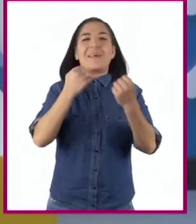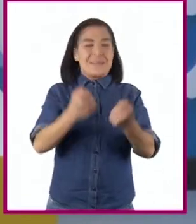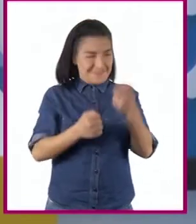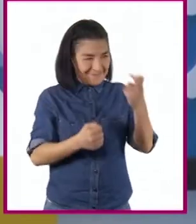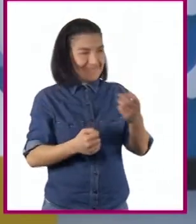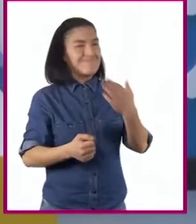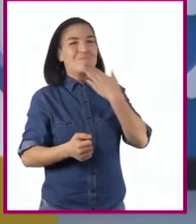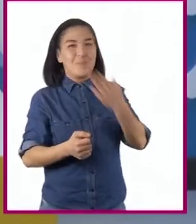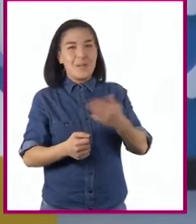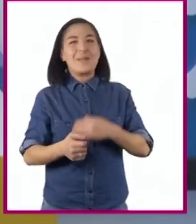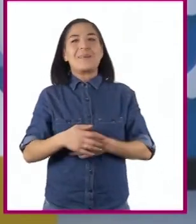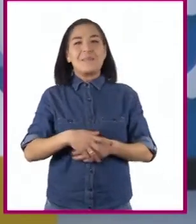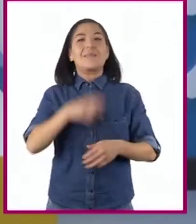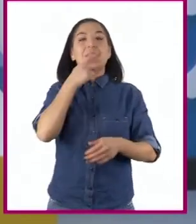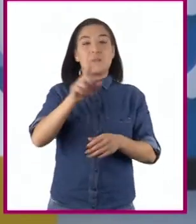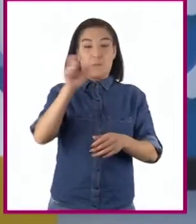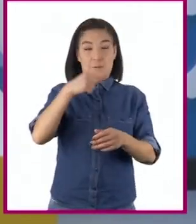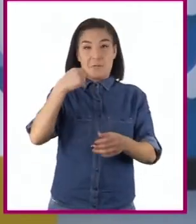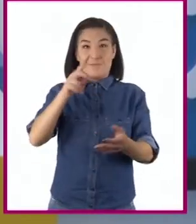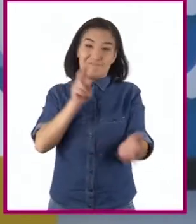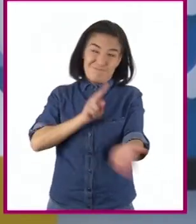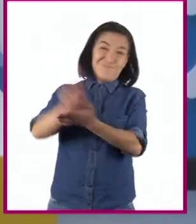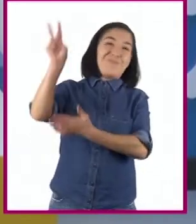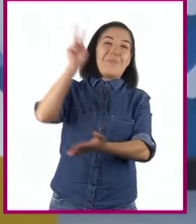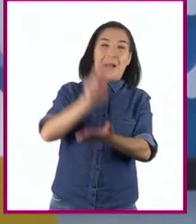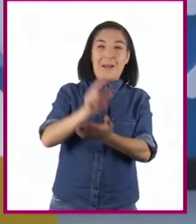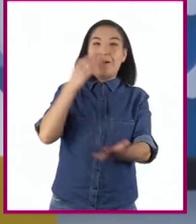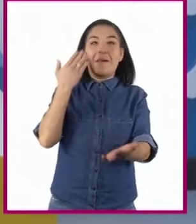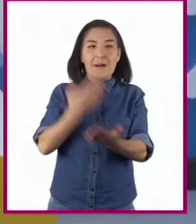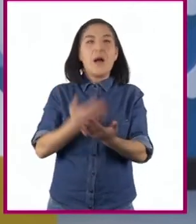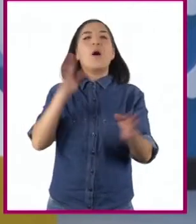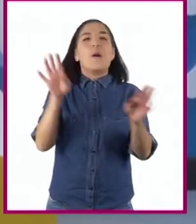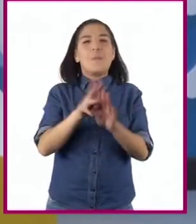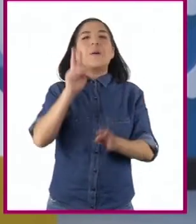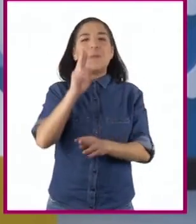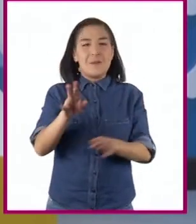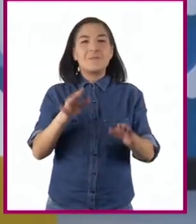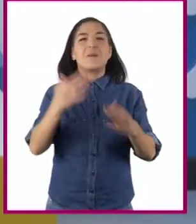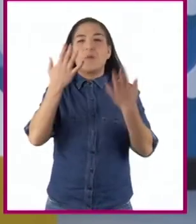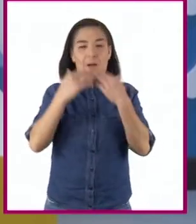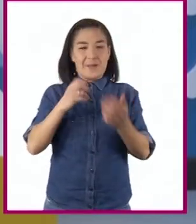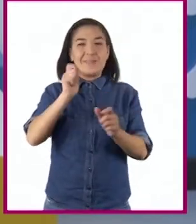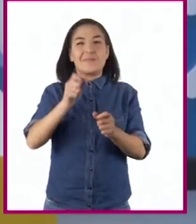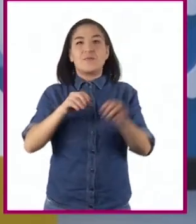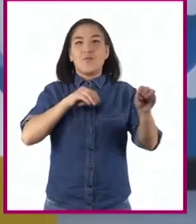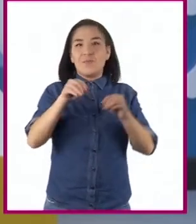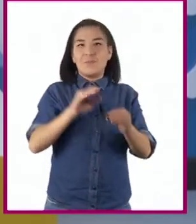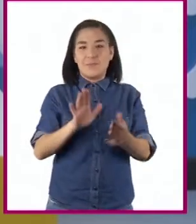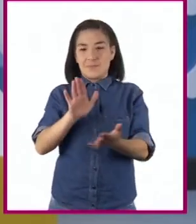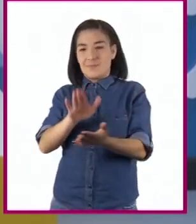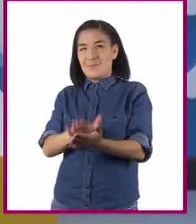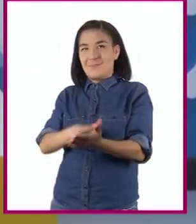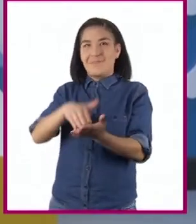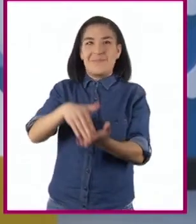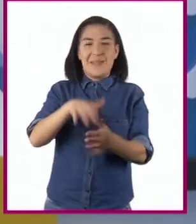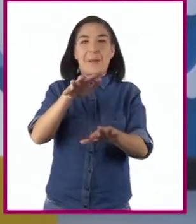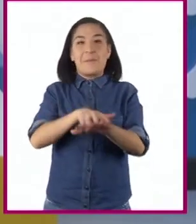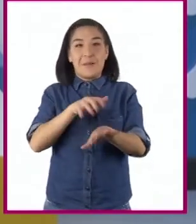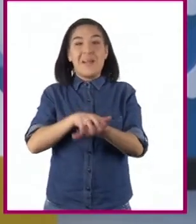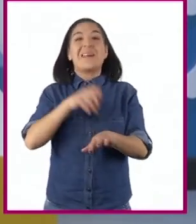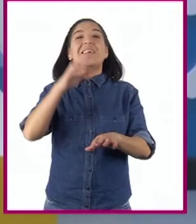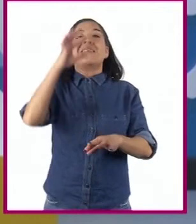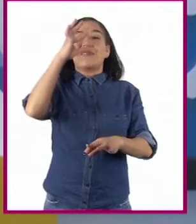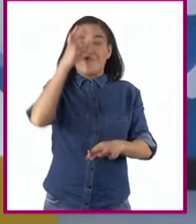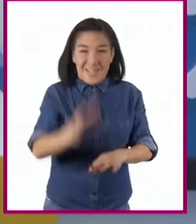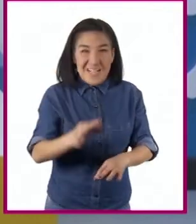nos resbalamos es porque la fricción tiene menor magnitud que la fuerza que le ponemos al pie, por lo que no se alcanza el